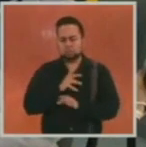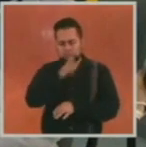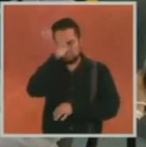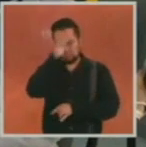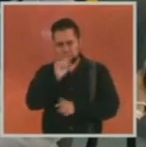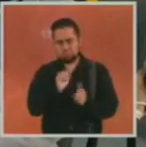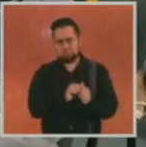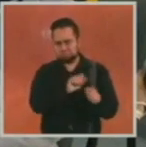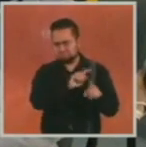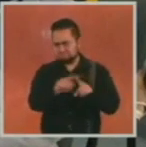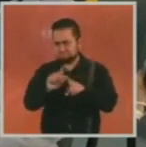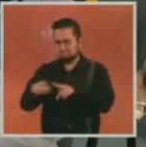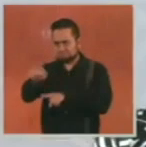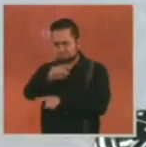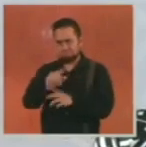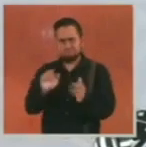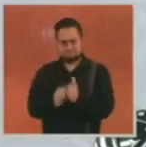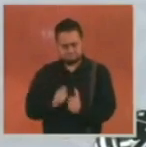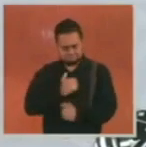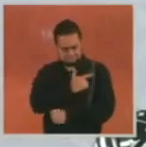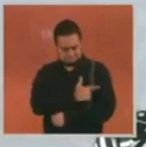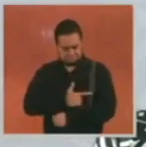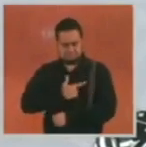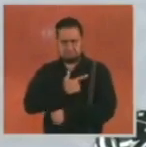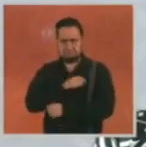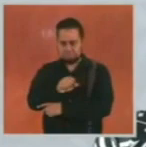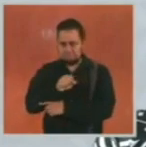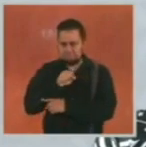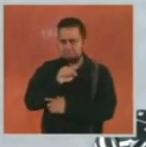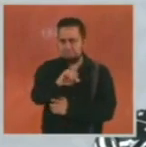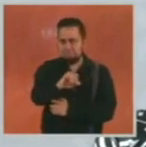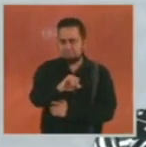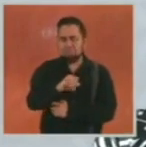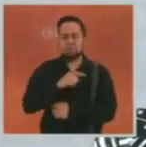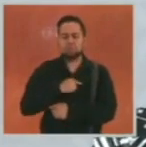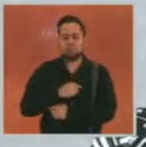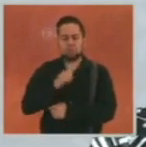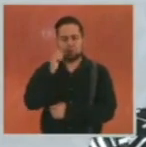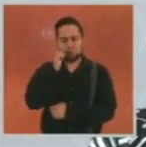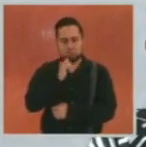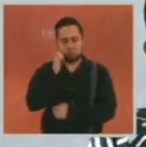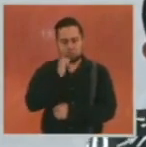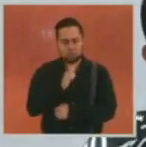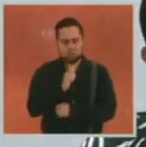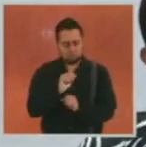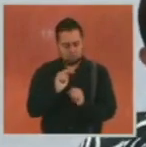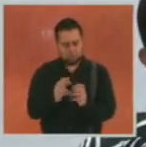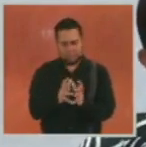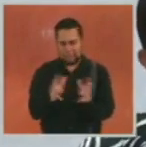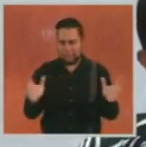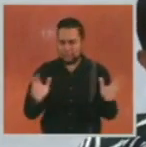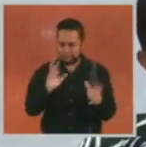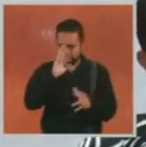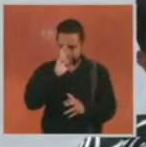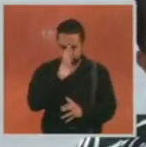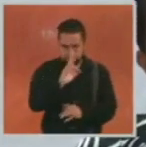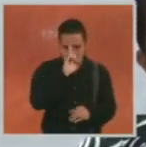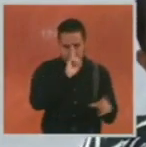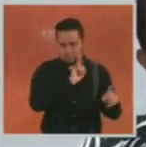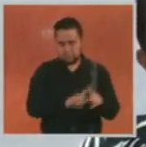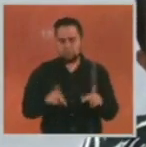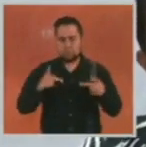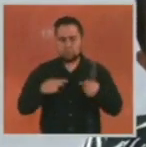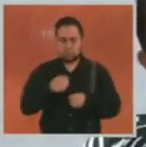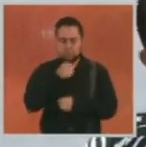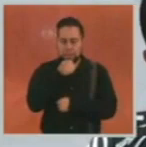platicado con varios de ustedes con mucho gusto yo tengo siempre un respeto profundo a las y